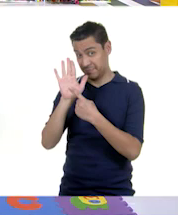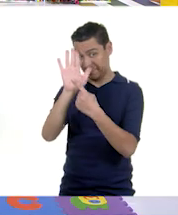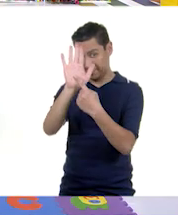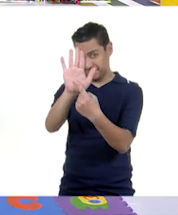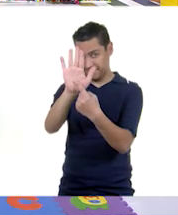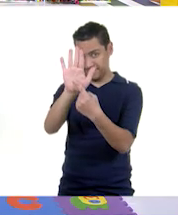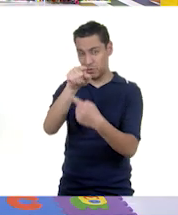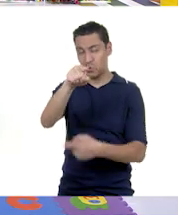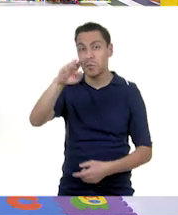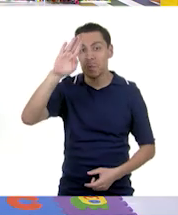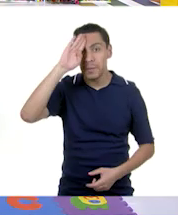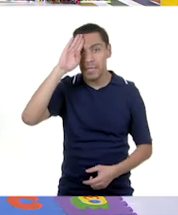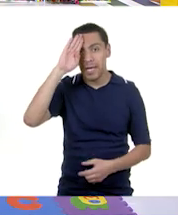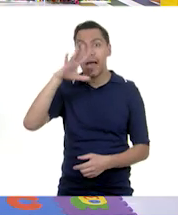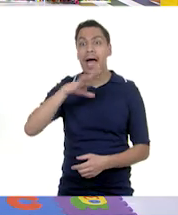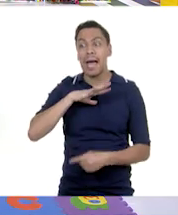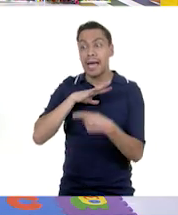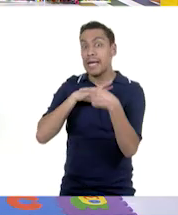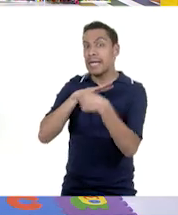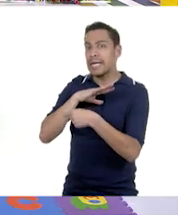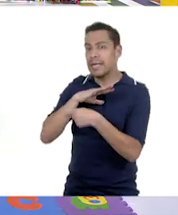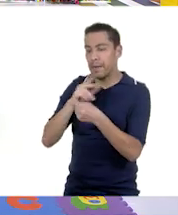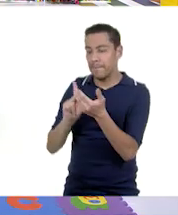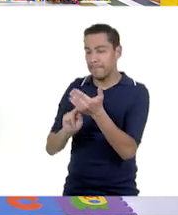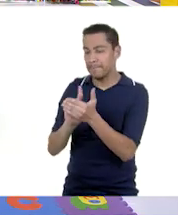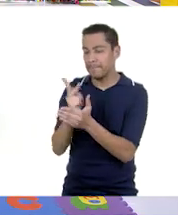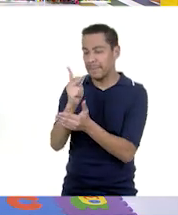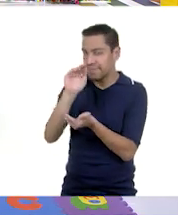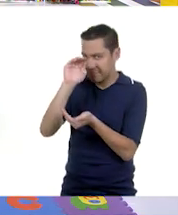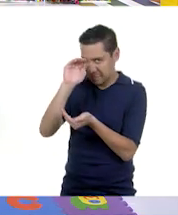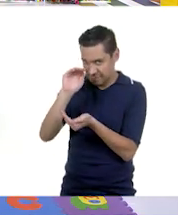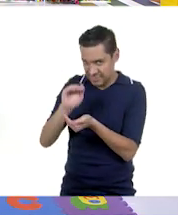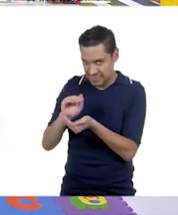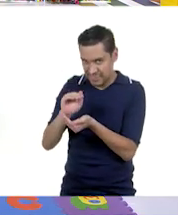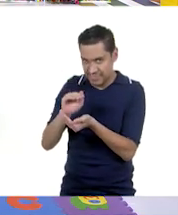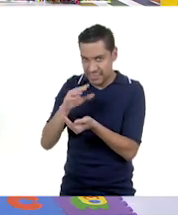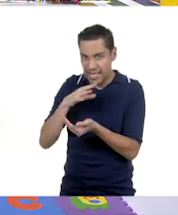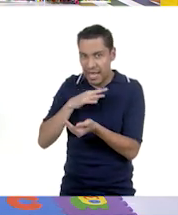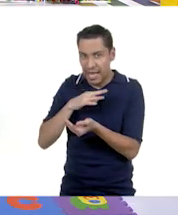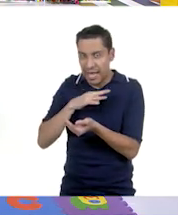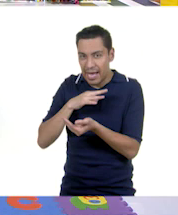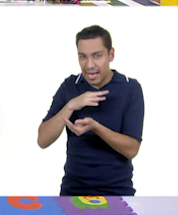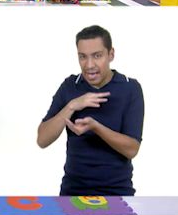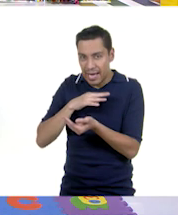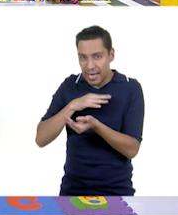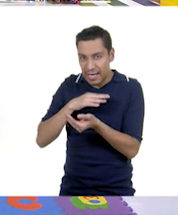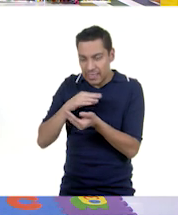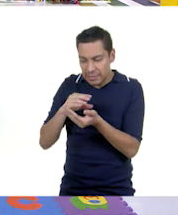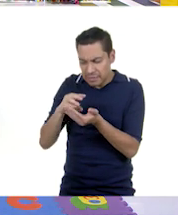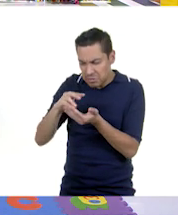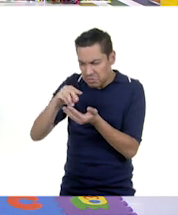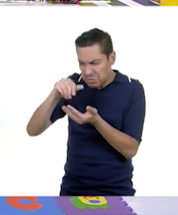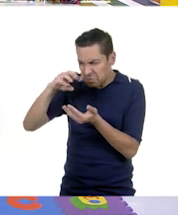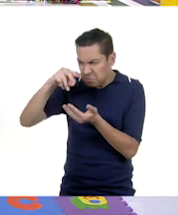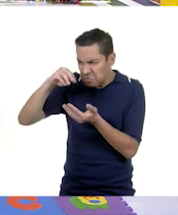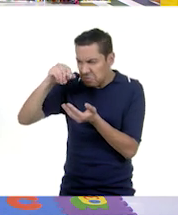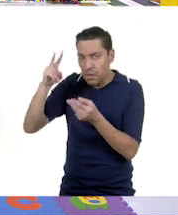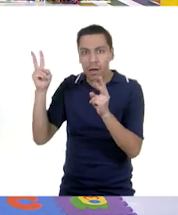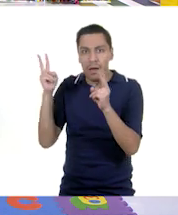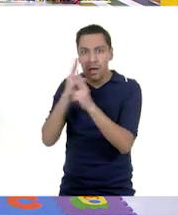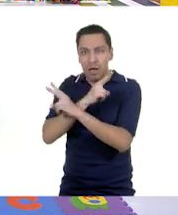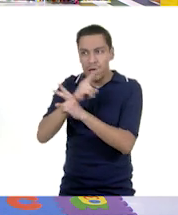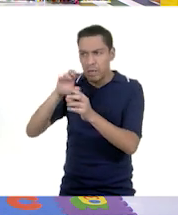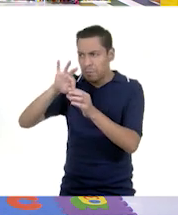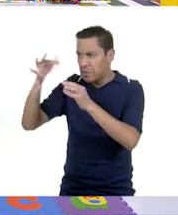quiero que vayan pensando, es una planta chiquita. Chiquita. Tiene como unos pelitos que se pueden volar fácilmente con el viento.